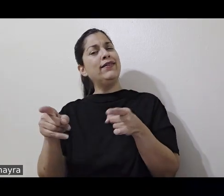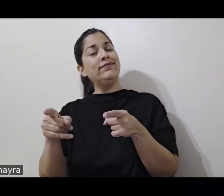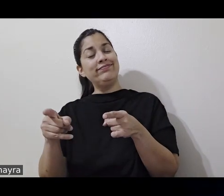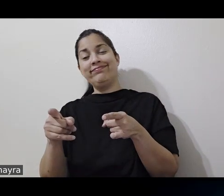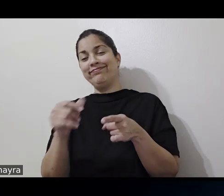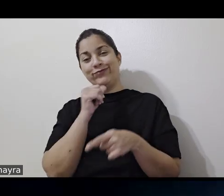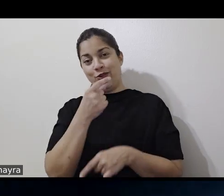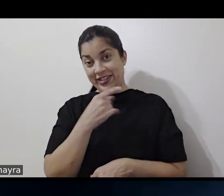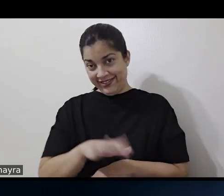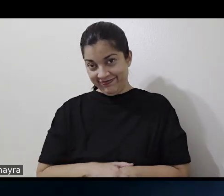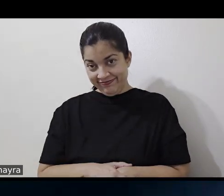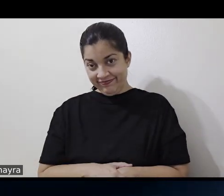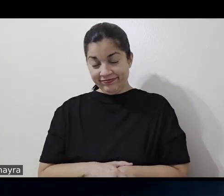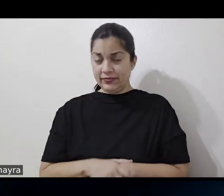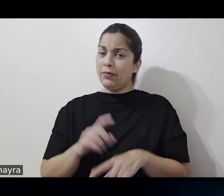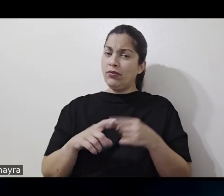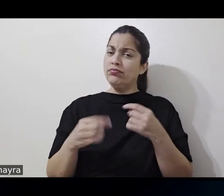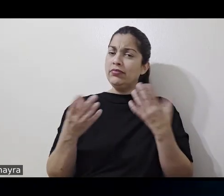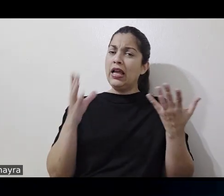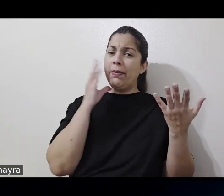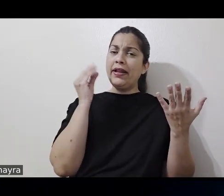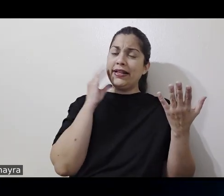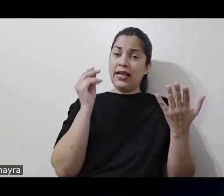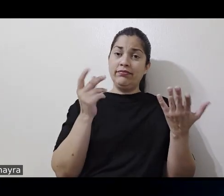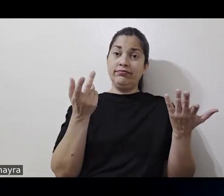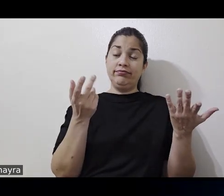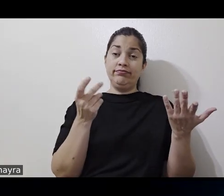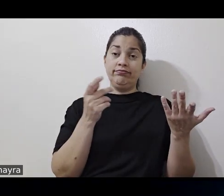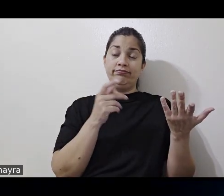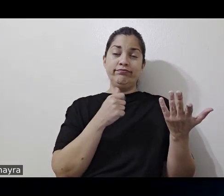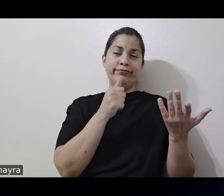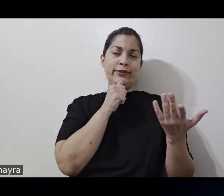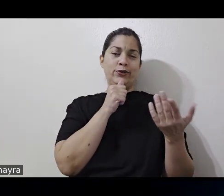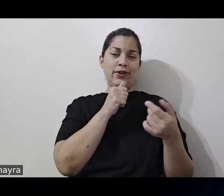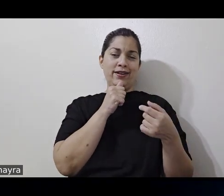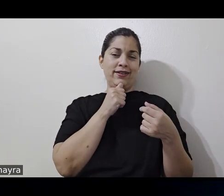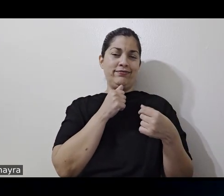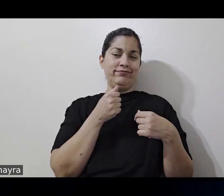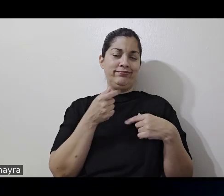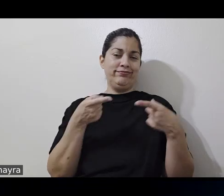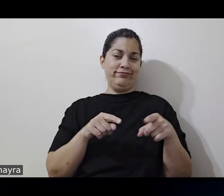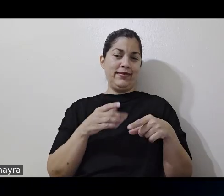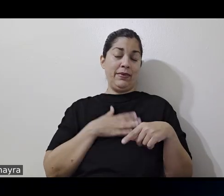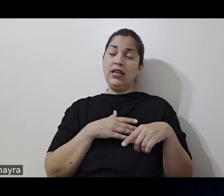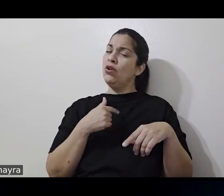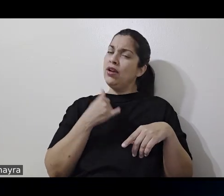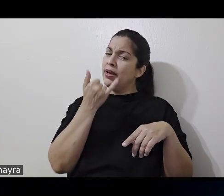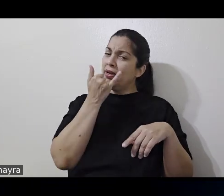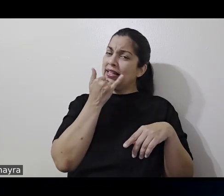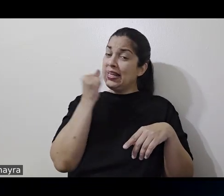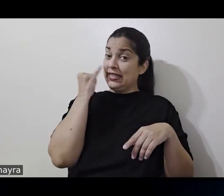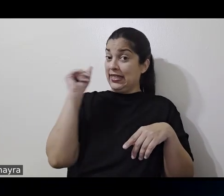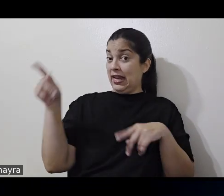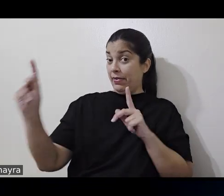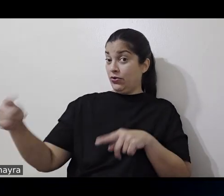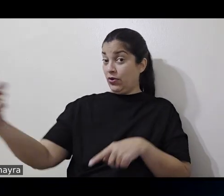Okay. No. Pues básicamente son experiencias personales que me pasan a mí. Y yo digo, ¿qué pasaría si esta persona